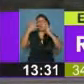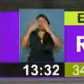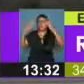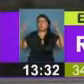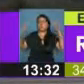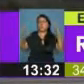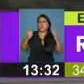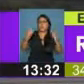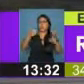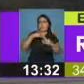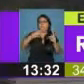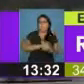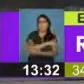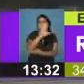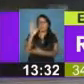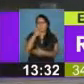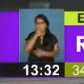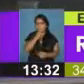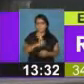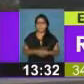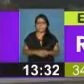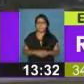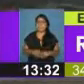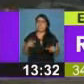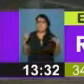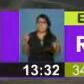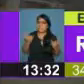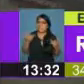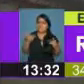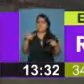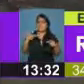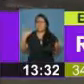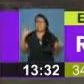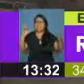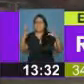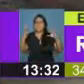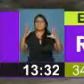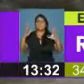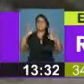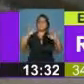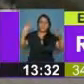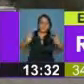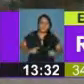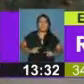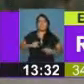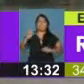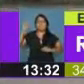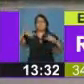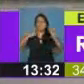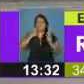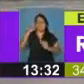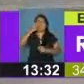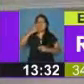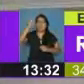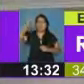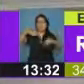1:30 más o menos la madrugada. Si se producen estos fenómenos climáticos con tormenta, con lluvias, con granizo, también puede ser.